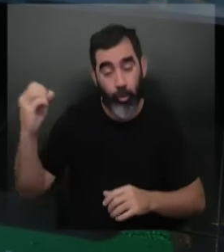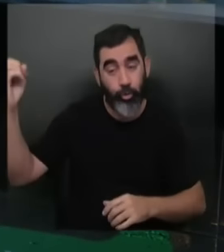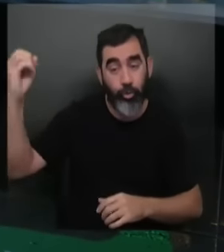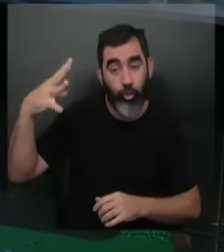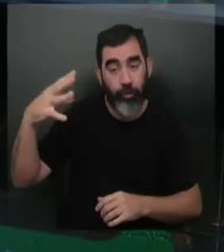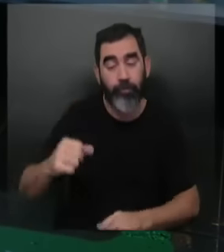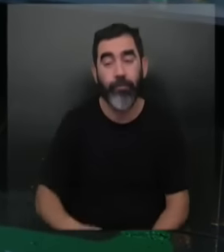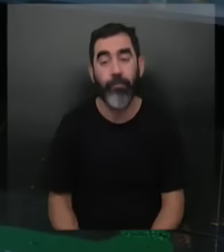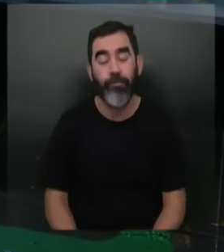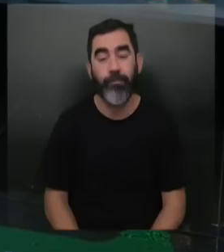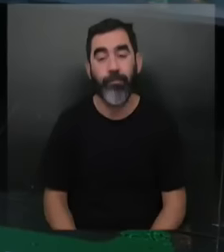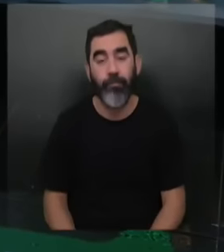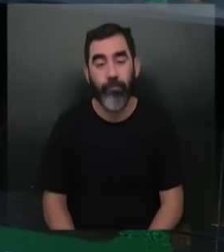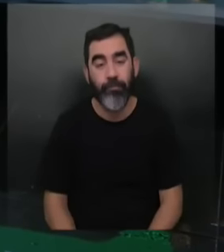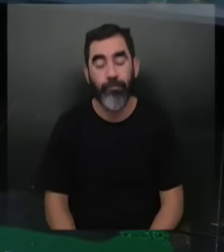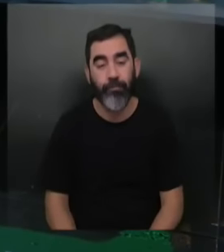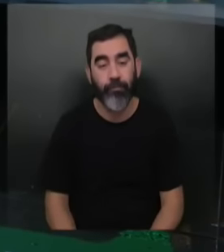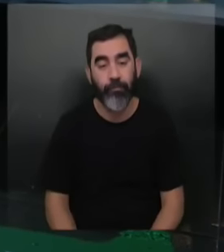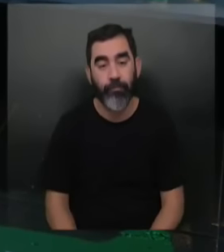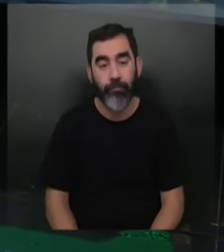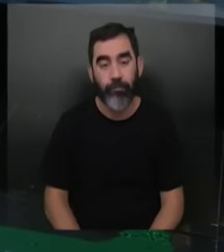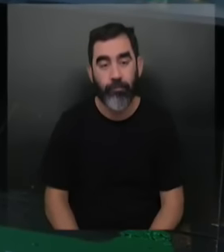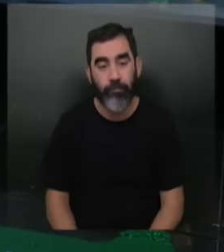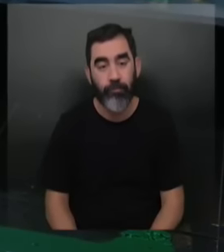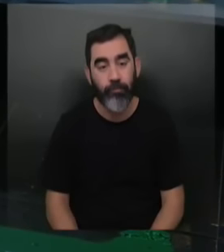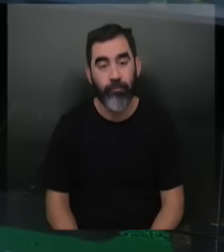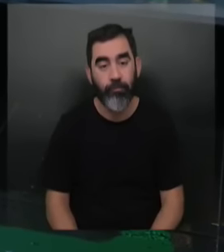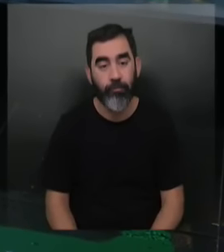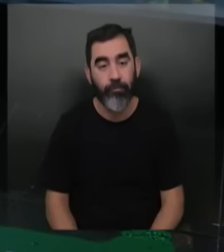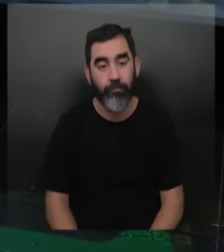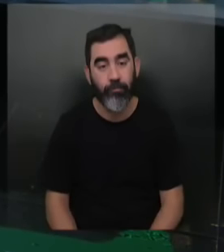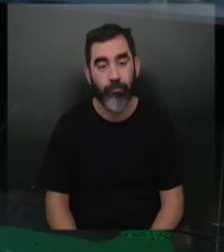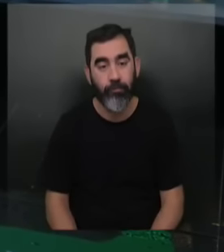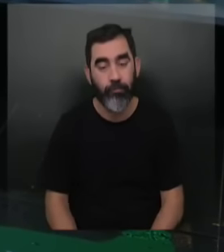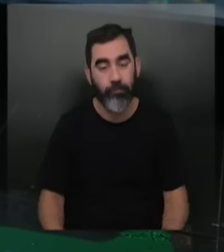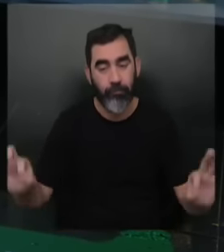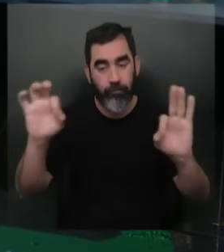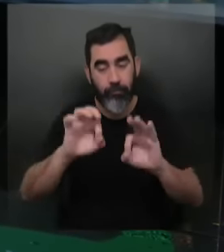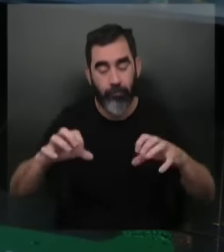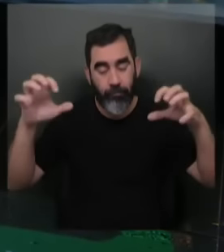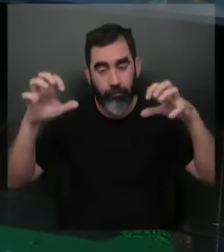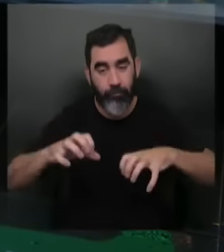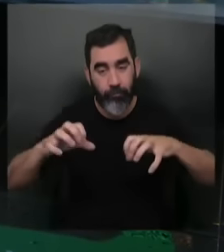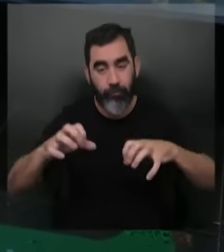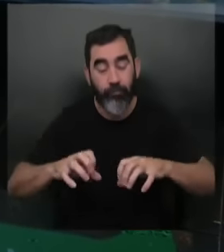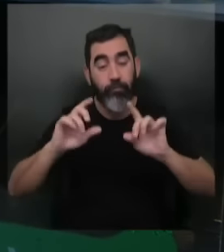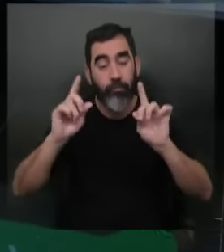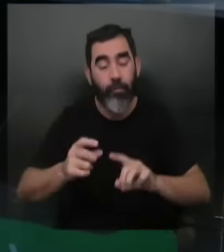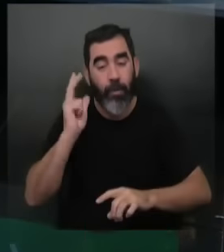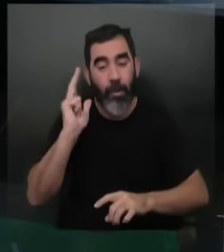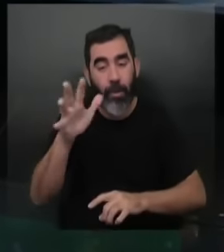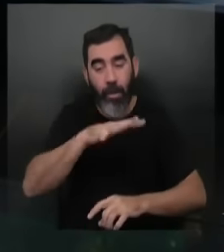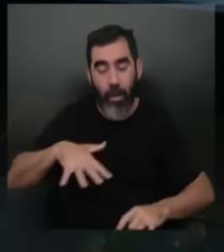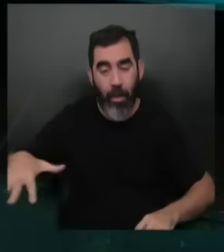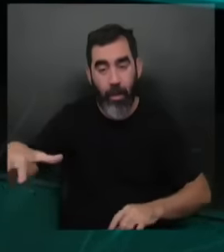2 y 10 gr según el pronóstico de meteorología para esa jornada sin perspectiva de lluvias y también heladas en